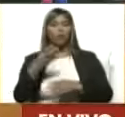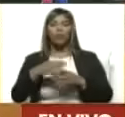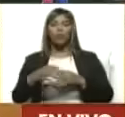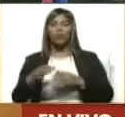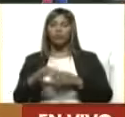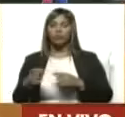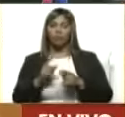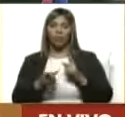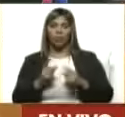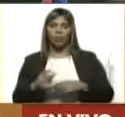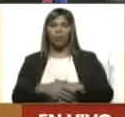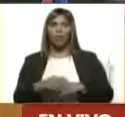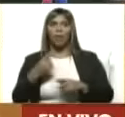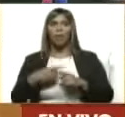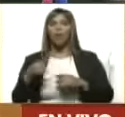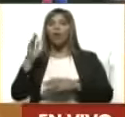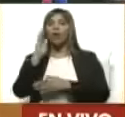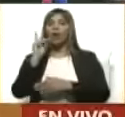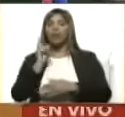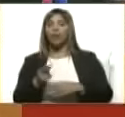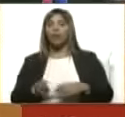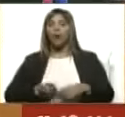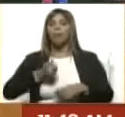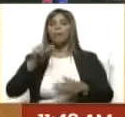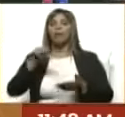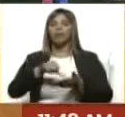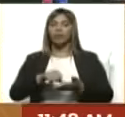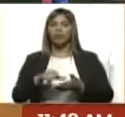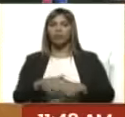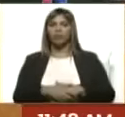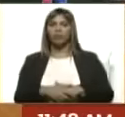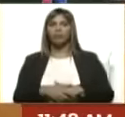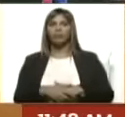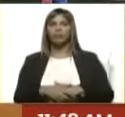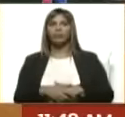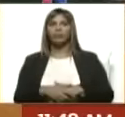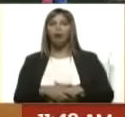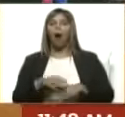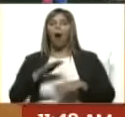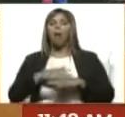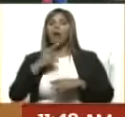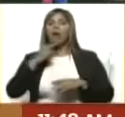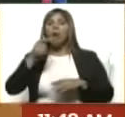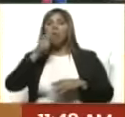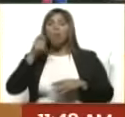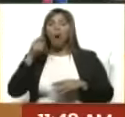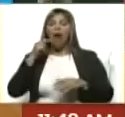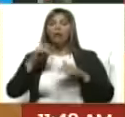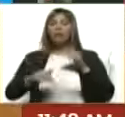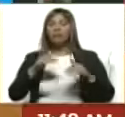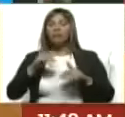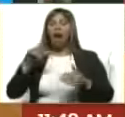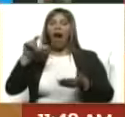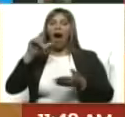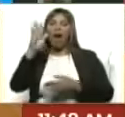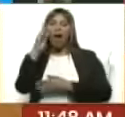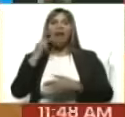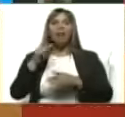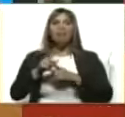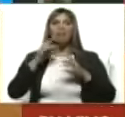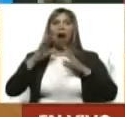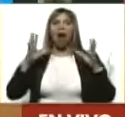municipios, ¿eh? Pero Lara debería tener más centros, porque la población electoral de Lara es